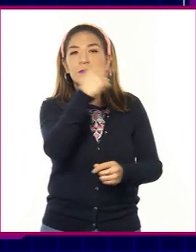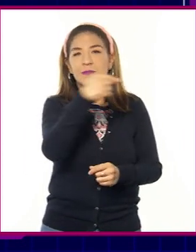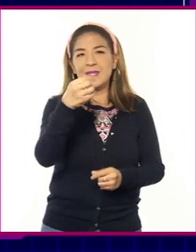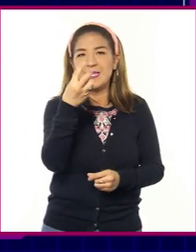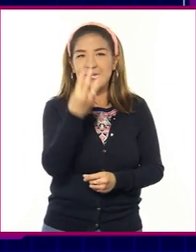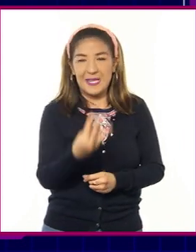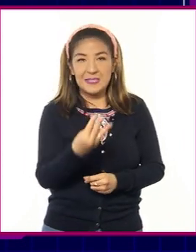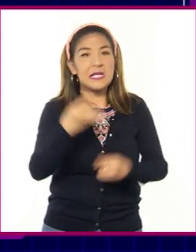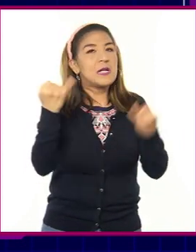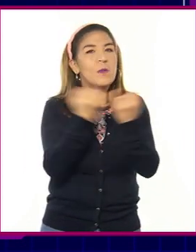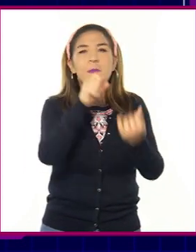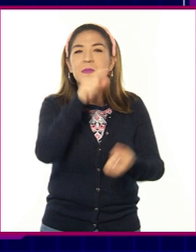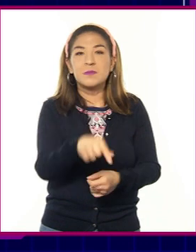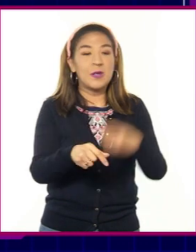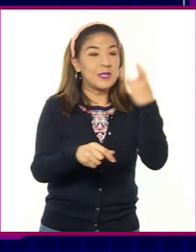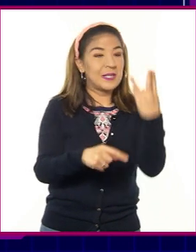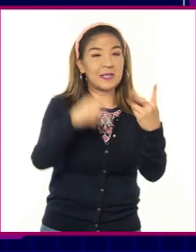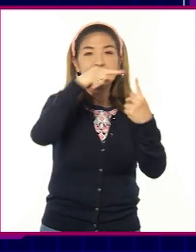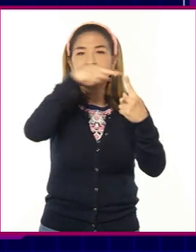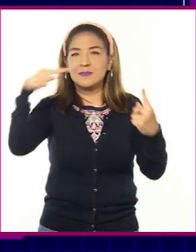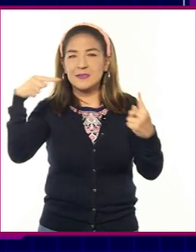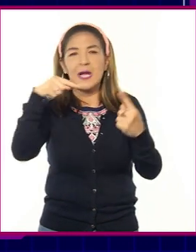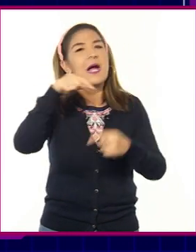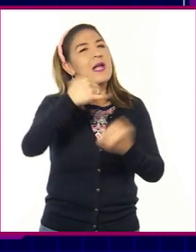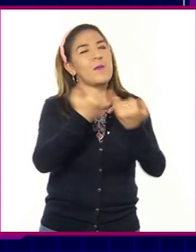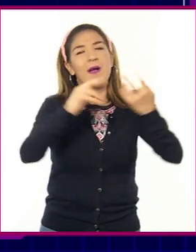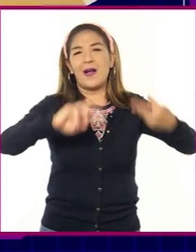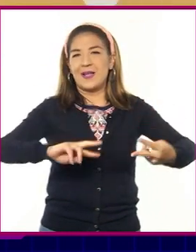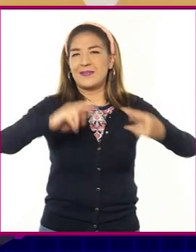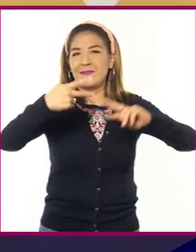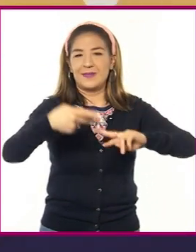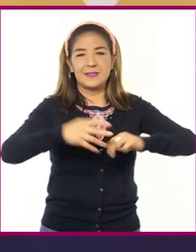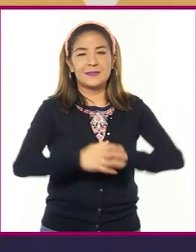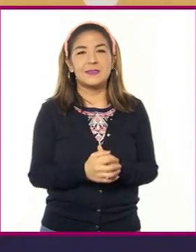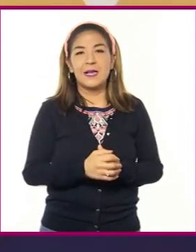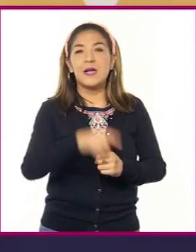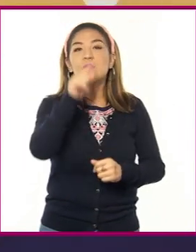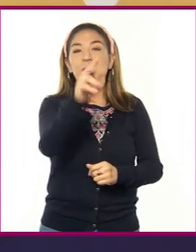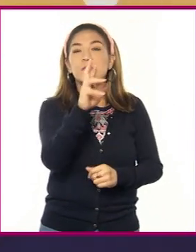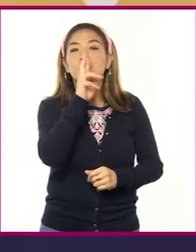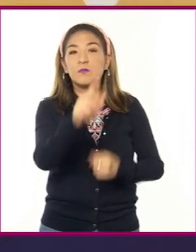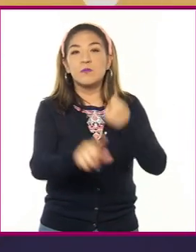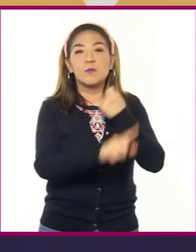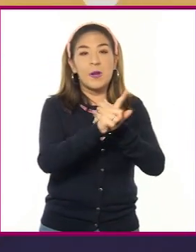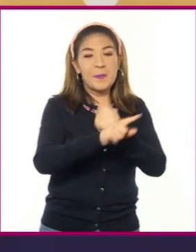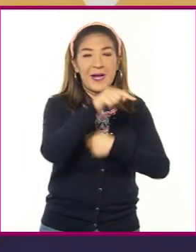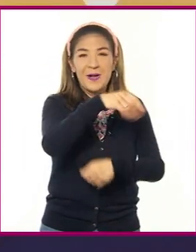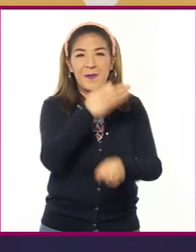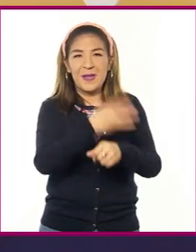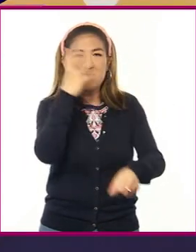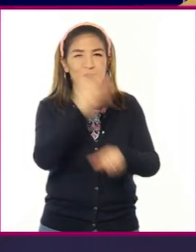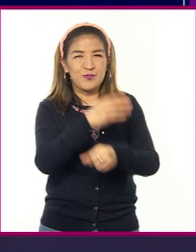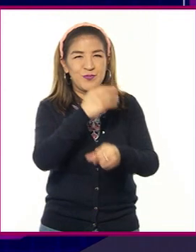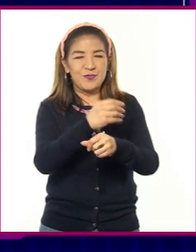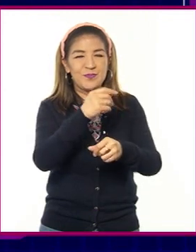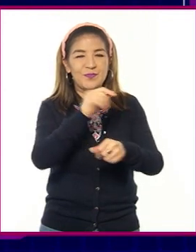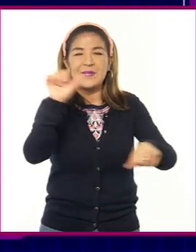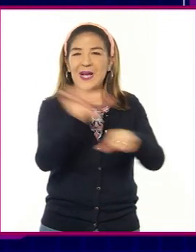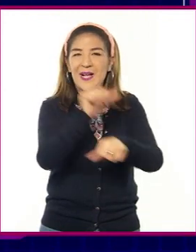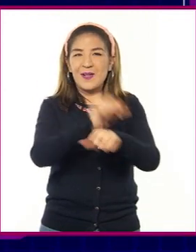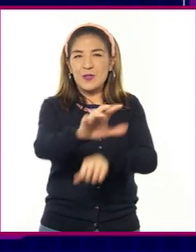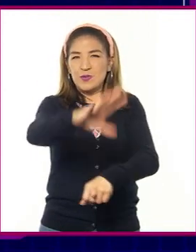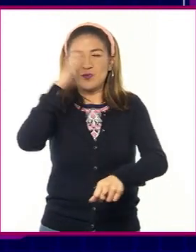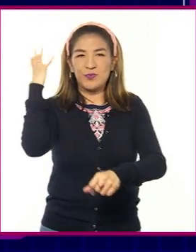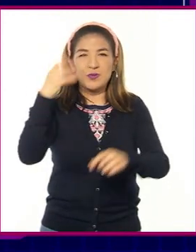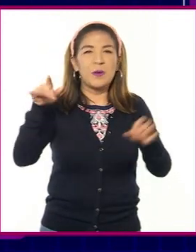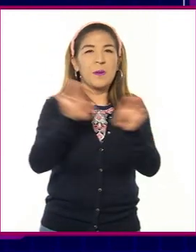lo mismo que dividir entre 3 o viceversa. Al resolver el problema de carreras de la Fórmula 1, obtuvimos que